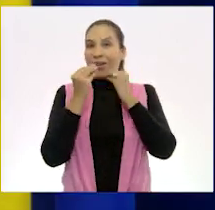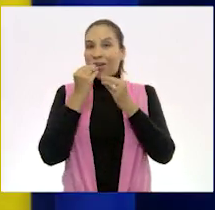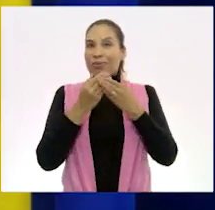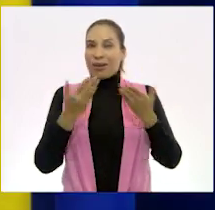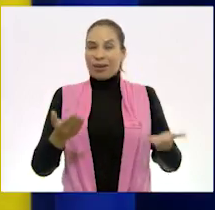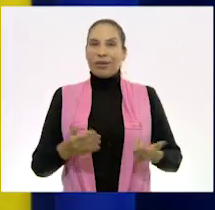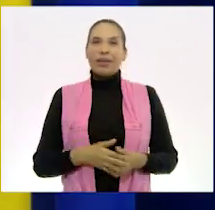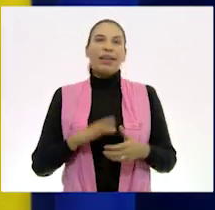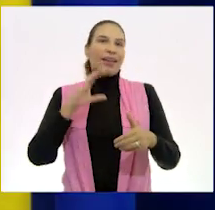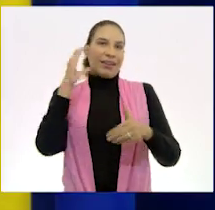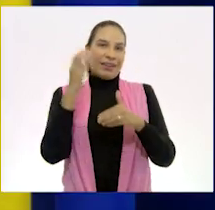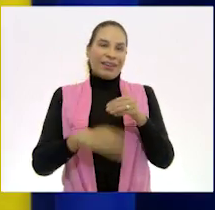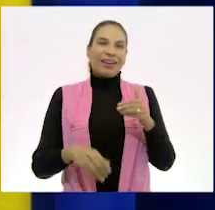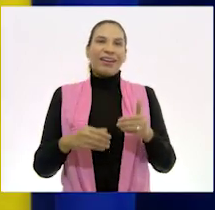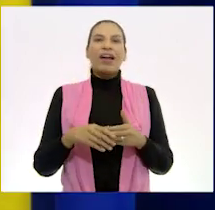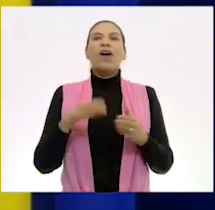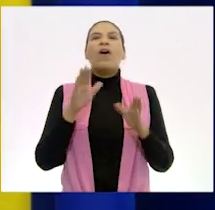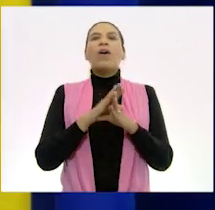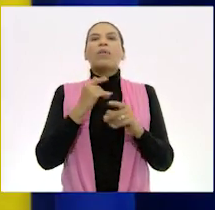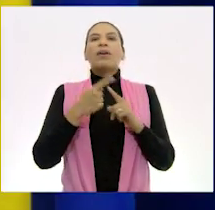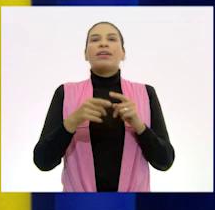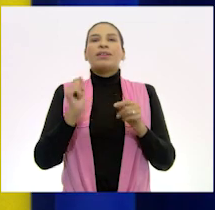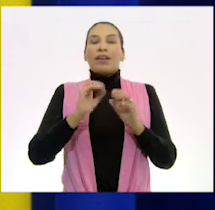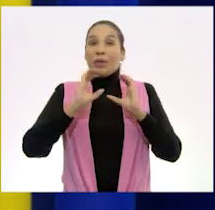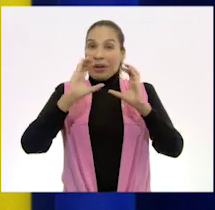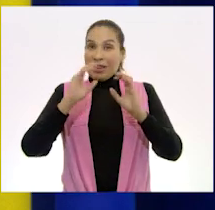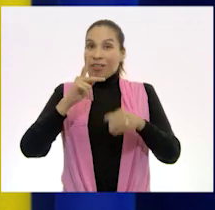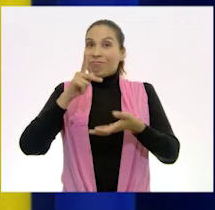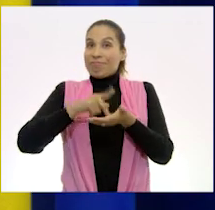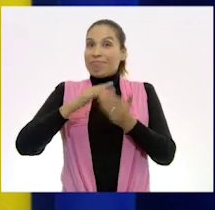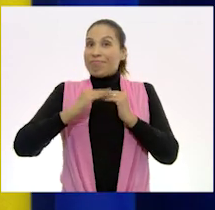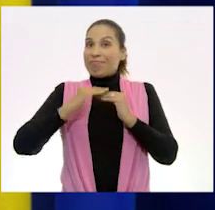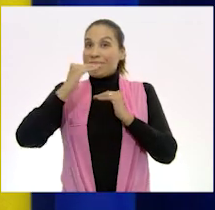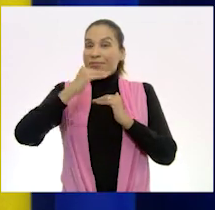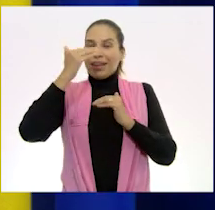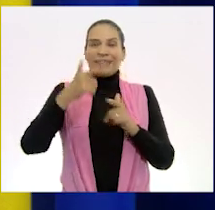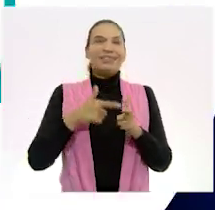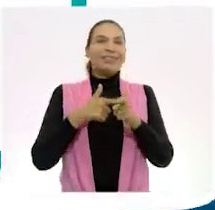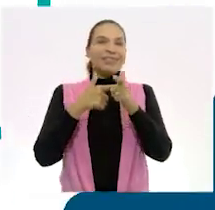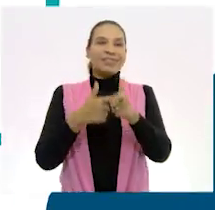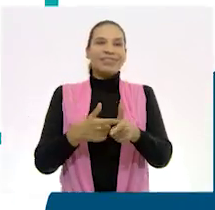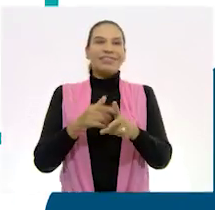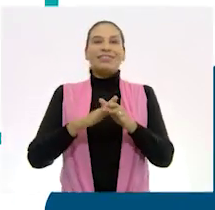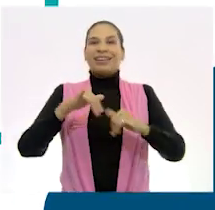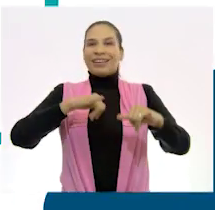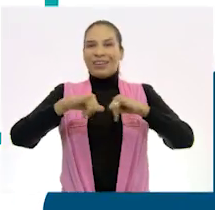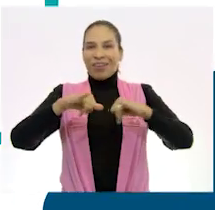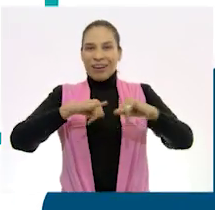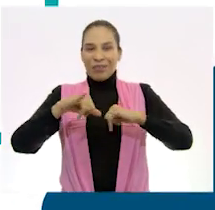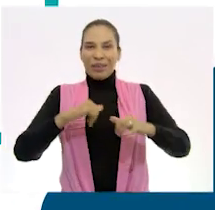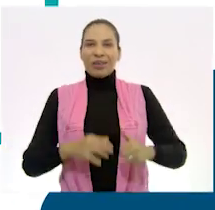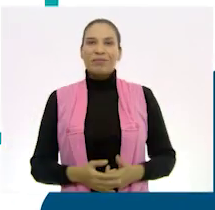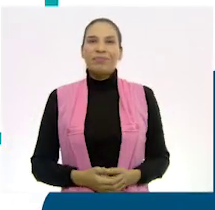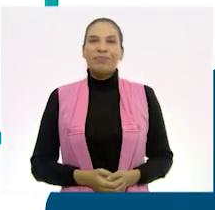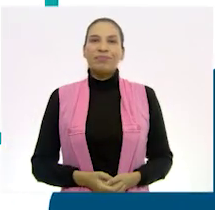Sí. Hemos terminado con aguas con los kilos de más. Continuamos con geografía.